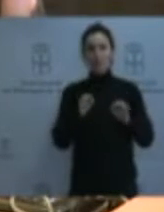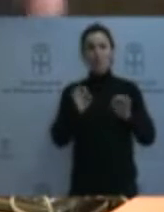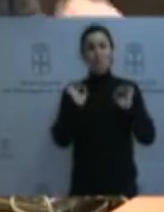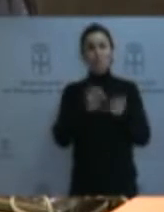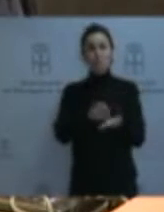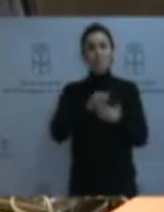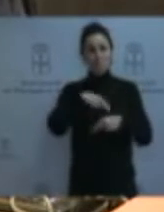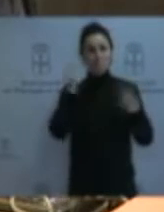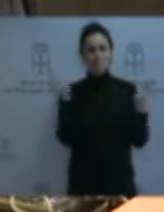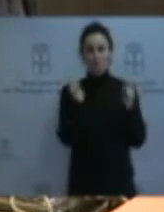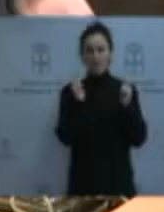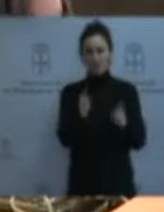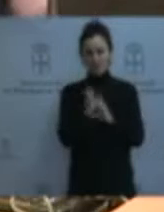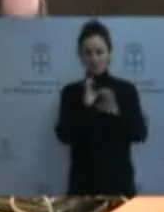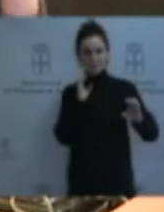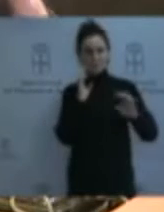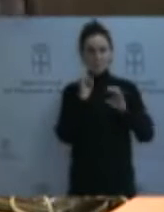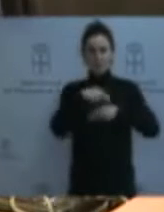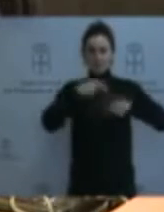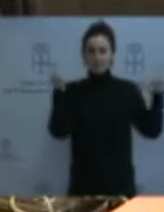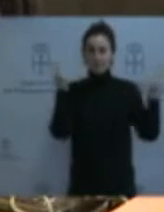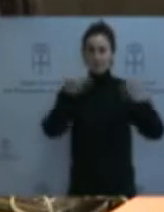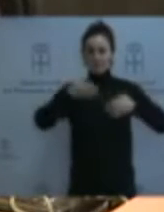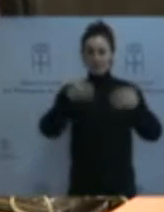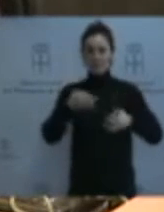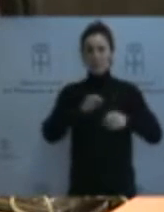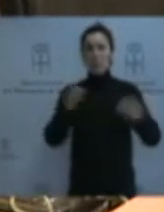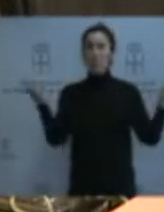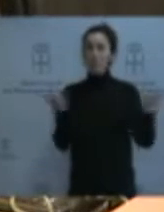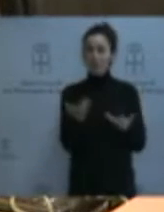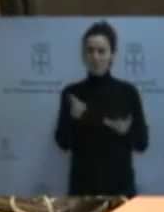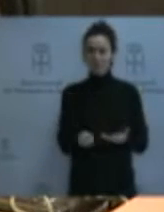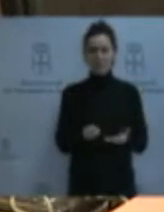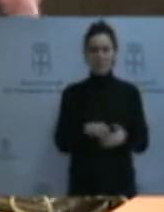prestación directa del transporte público, la seguridad y también las emergencias.